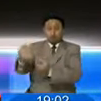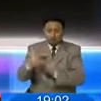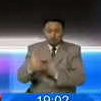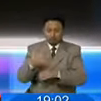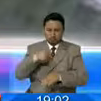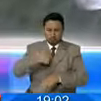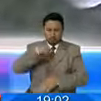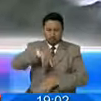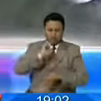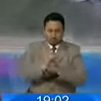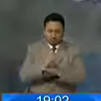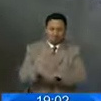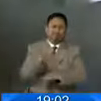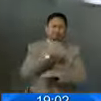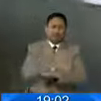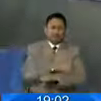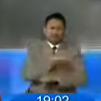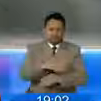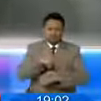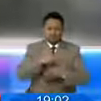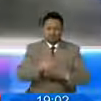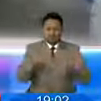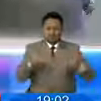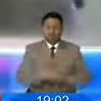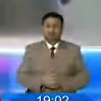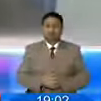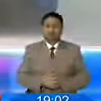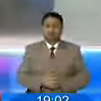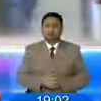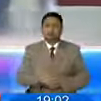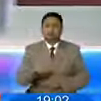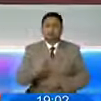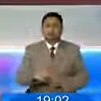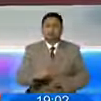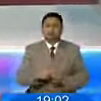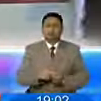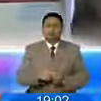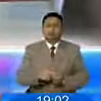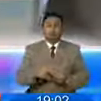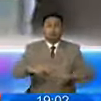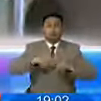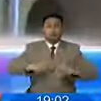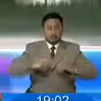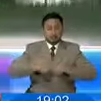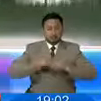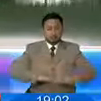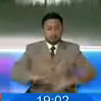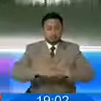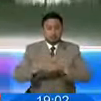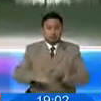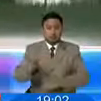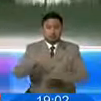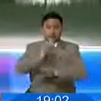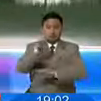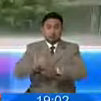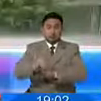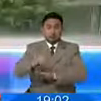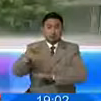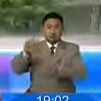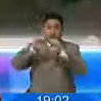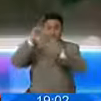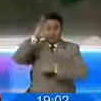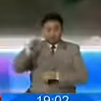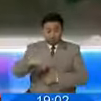ellos. A su salida, ratificó que las investigaciones en este caso avanzan, pues se ha logrado interrogar a los directivos de Odebrecht en